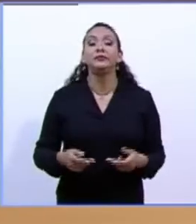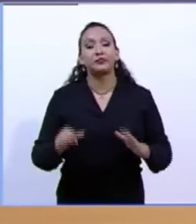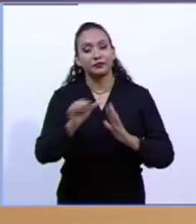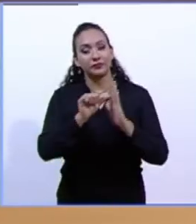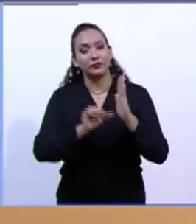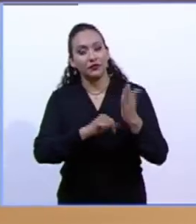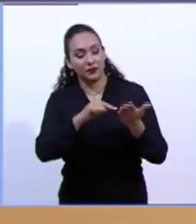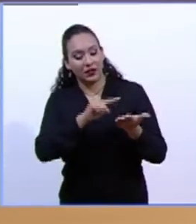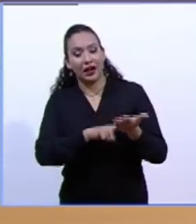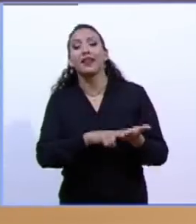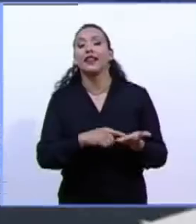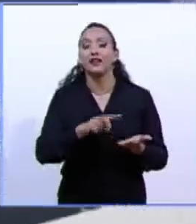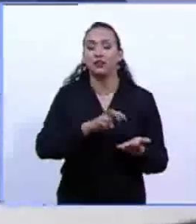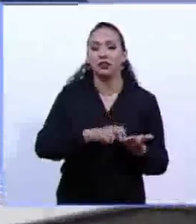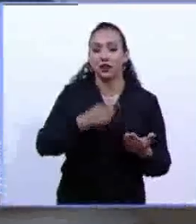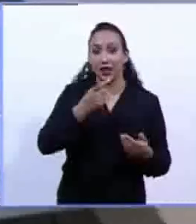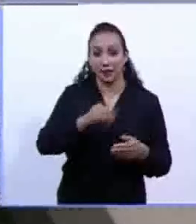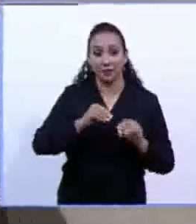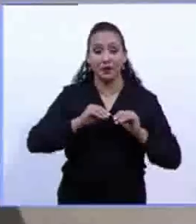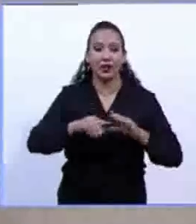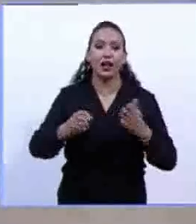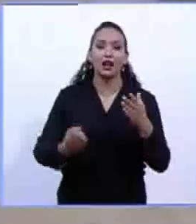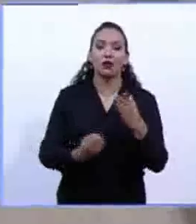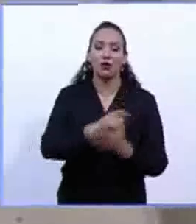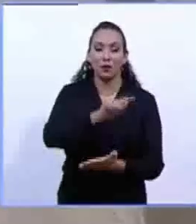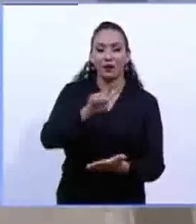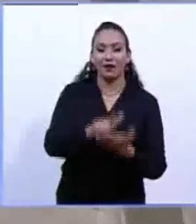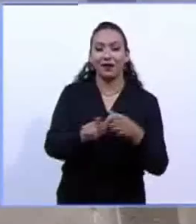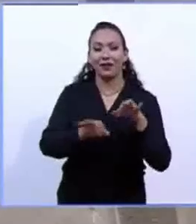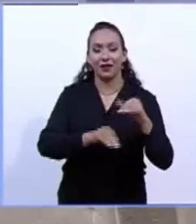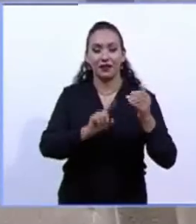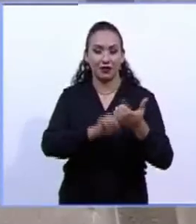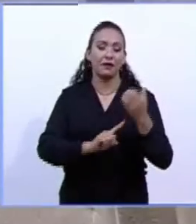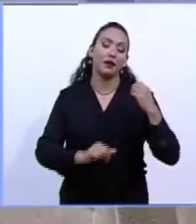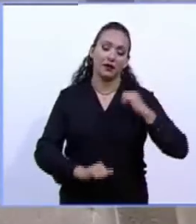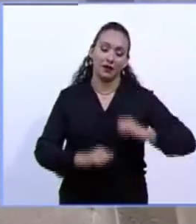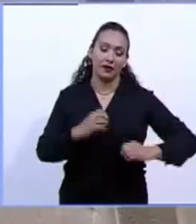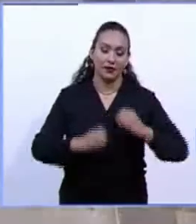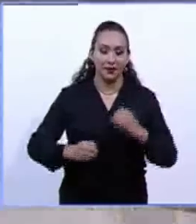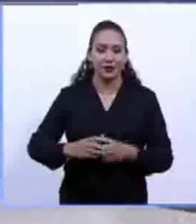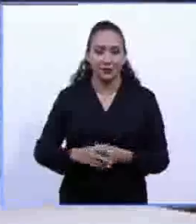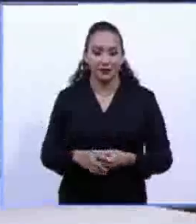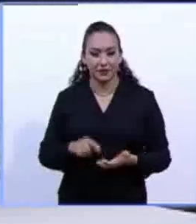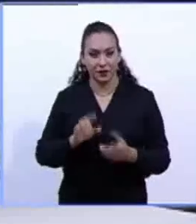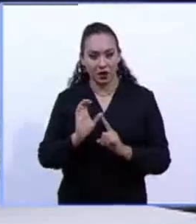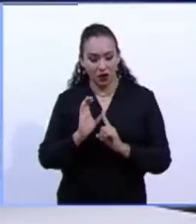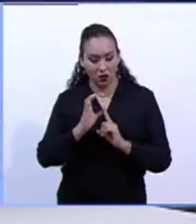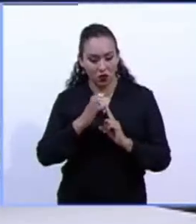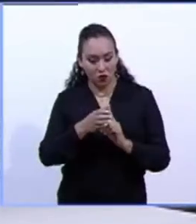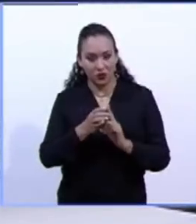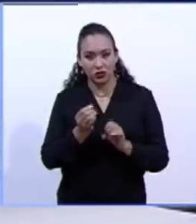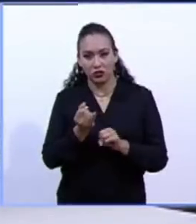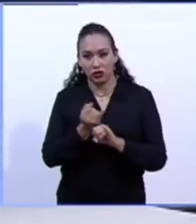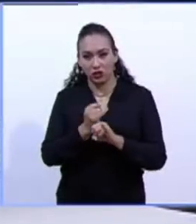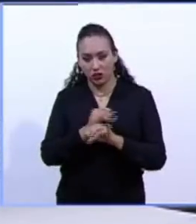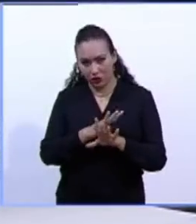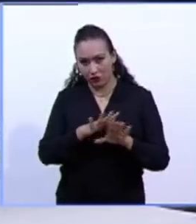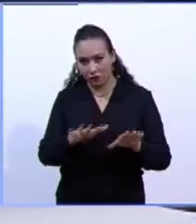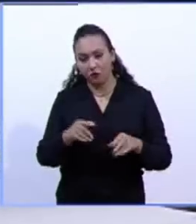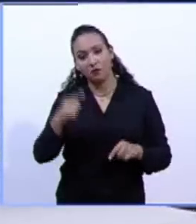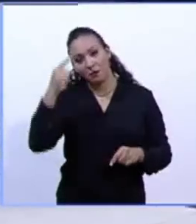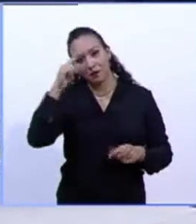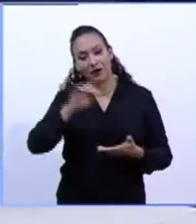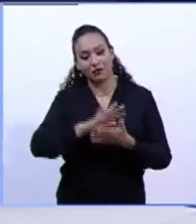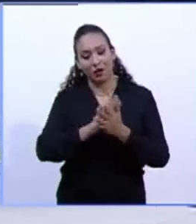artículos transitorios del decreto que expidió la nueva ley orgánica del Poder Judicial de la Federación, la Comisión de Transacción Auxiliaria o de